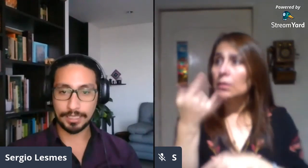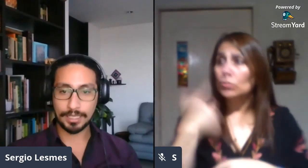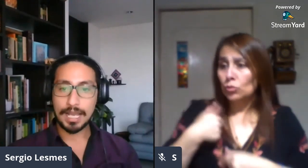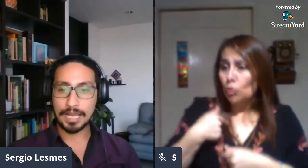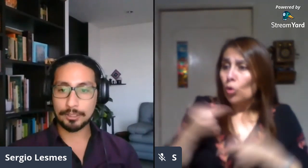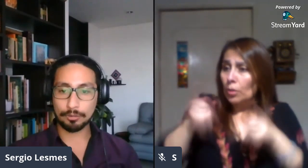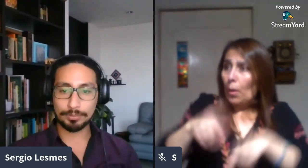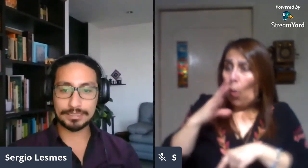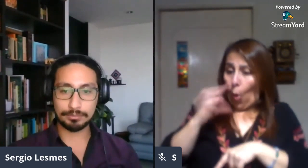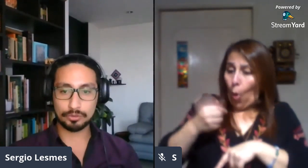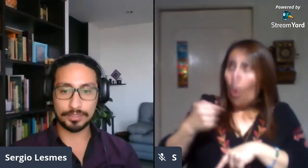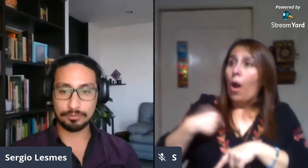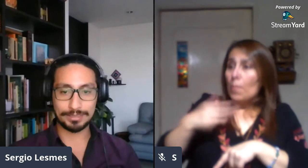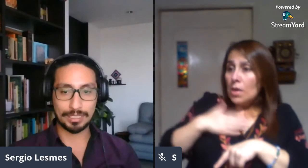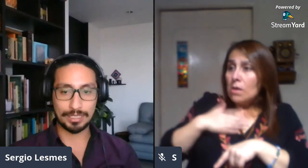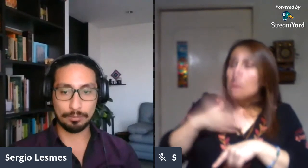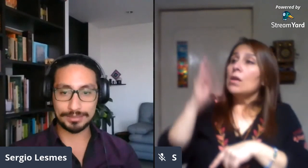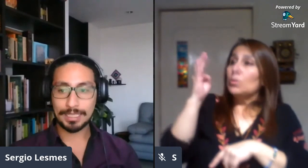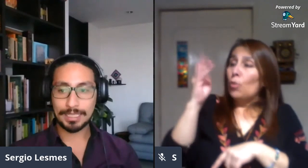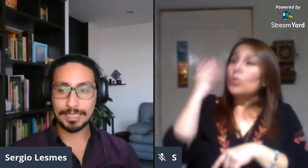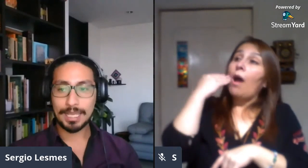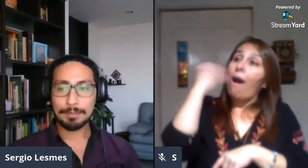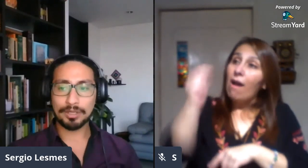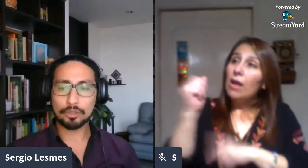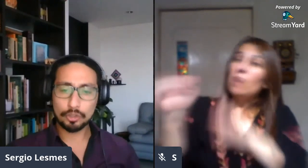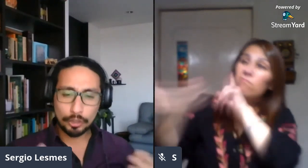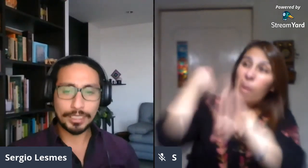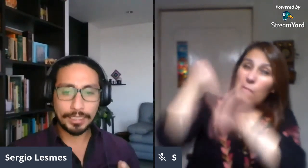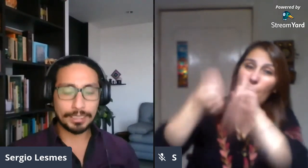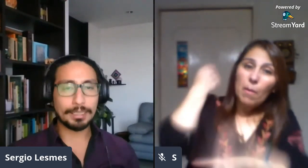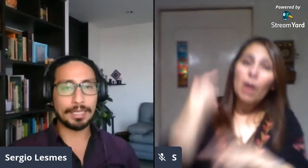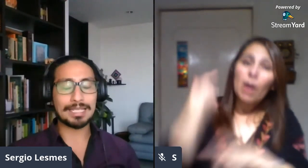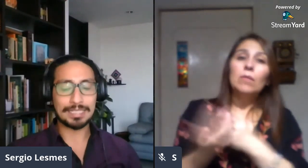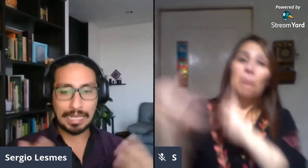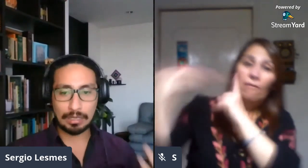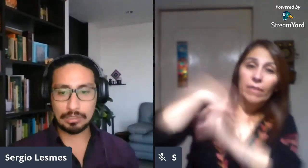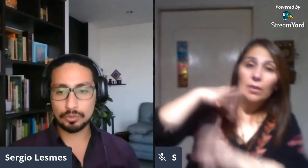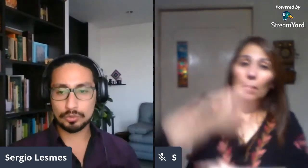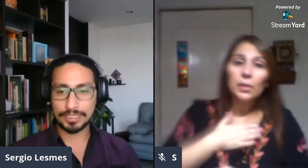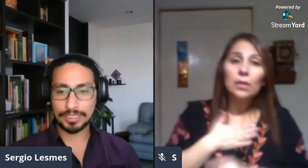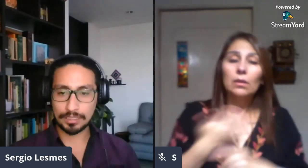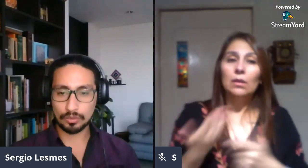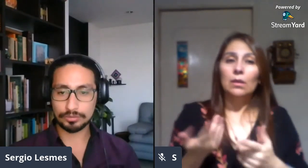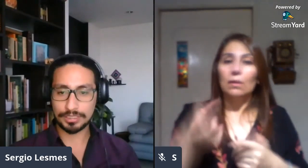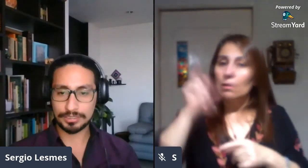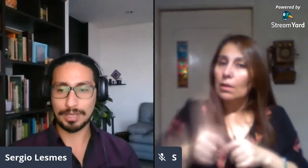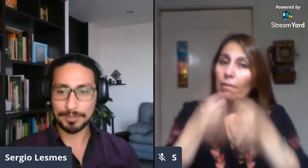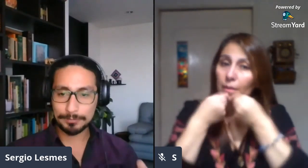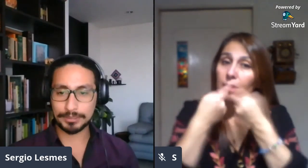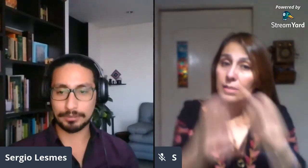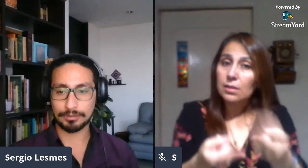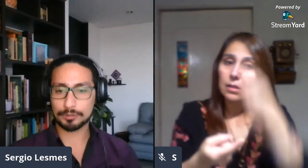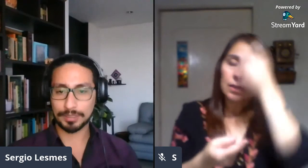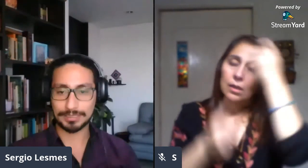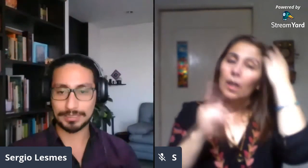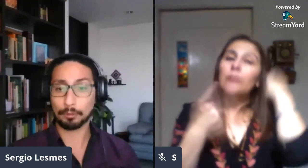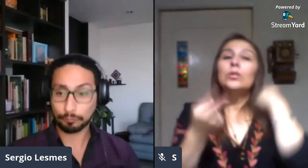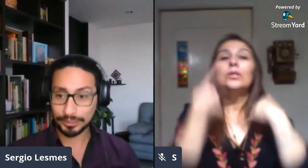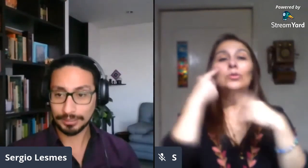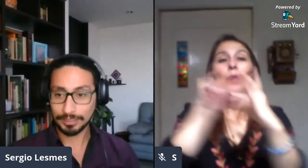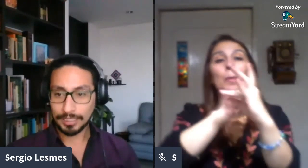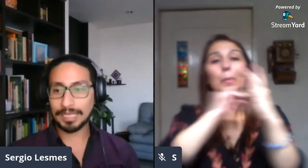hay hombres que también sufren de violencia doméstica, pero yo creo que al sacarla a la luz hay que hacerlo desde una perspectiva que nos permita por